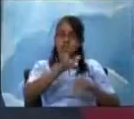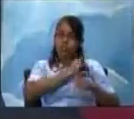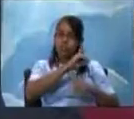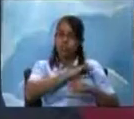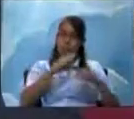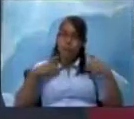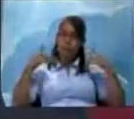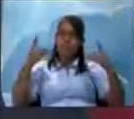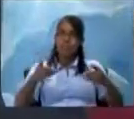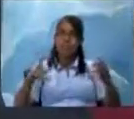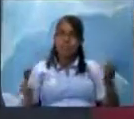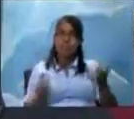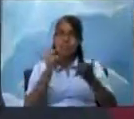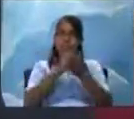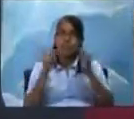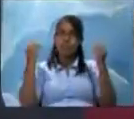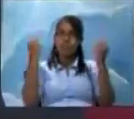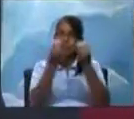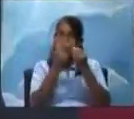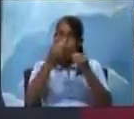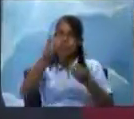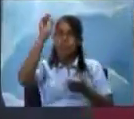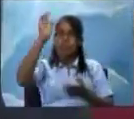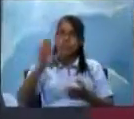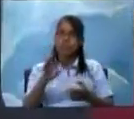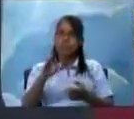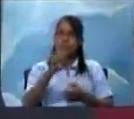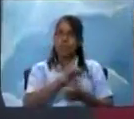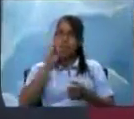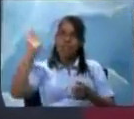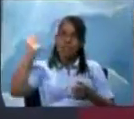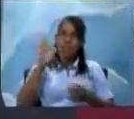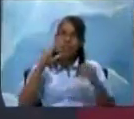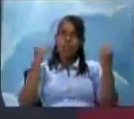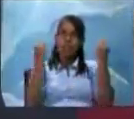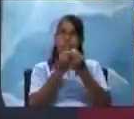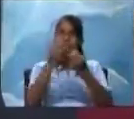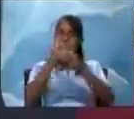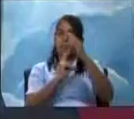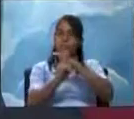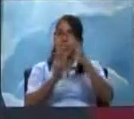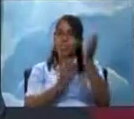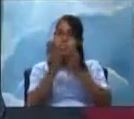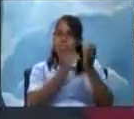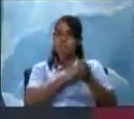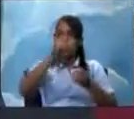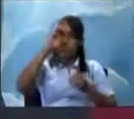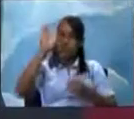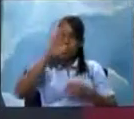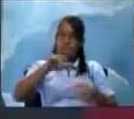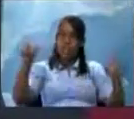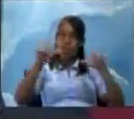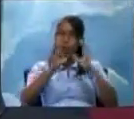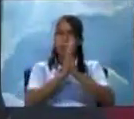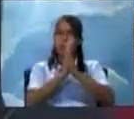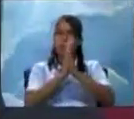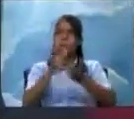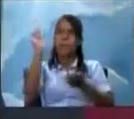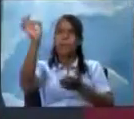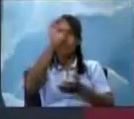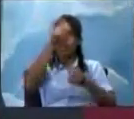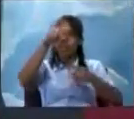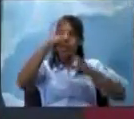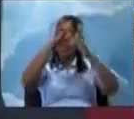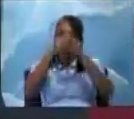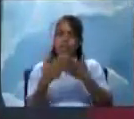la decisión de levantarse y de venir a acompañar a su pastor, de venir a acompañar la visión del siervo de Dios, estar aquí en los matutinos